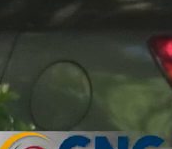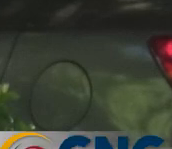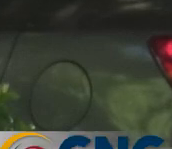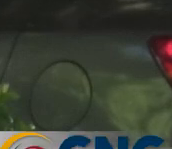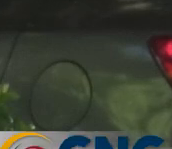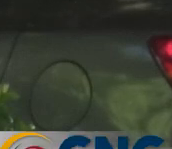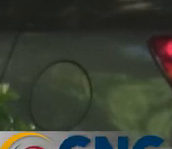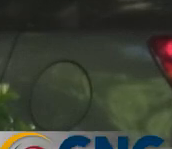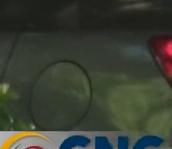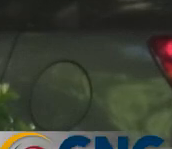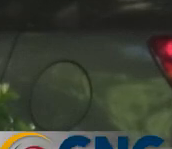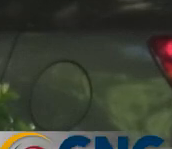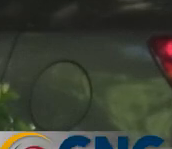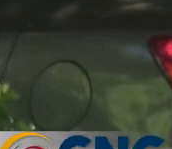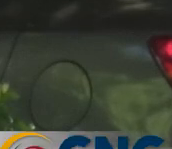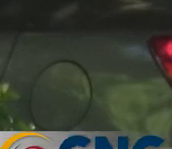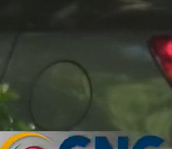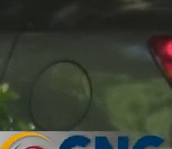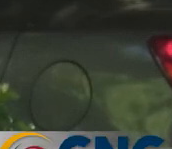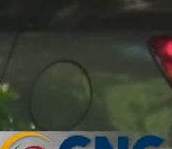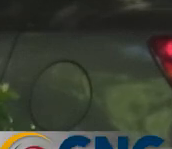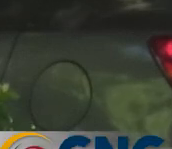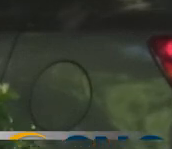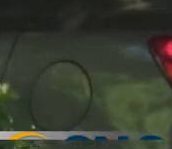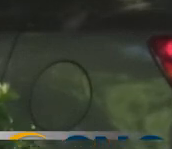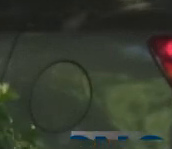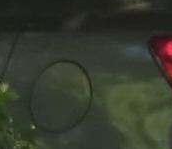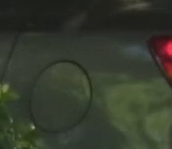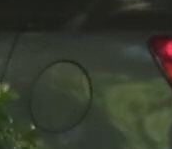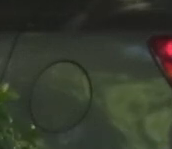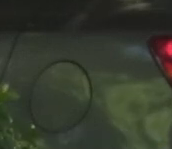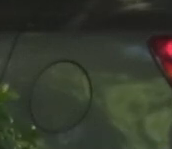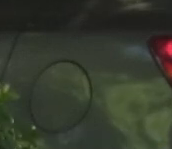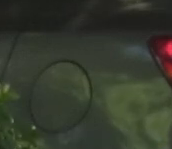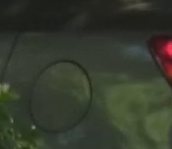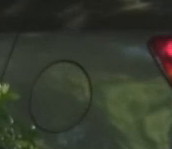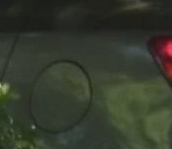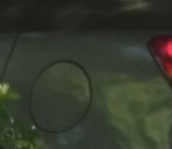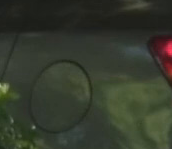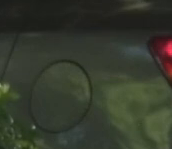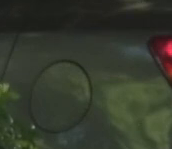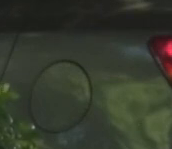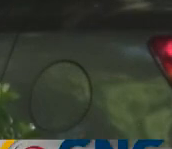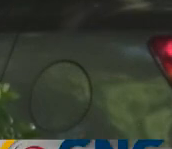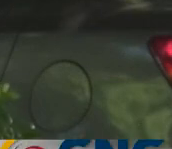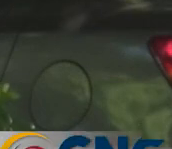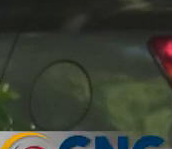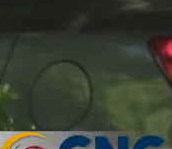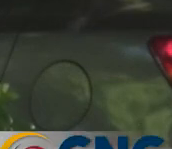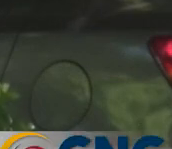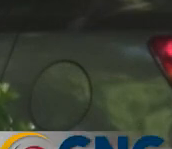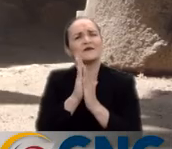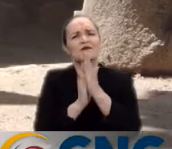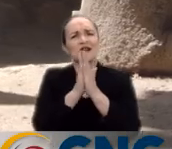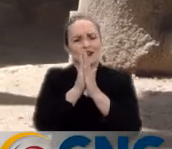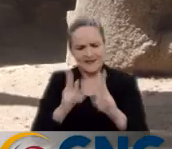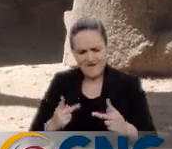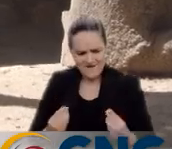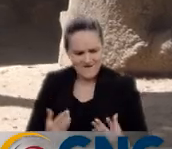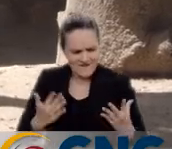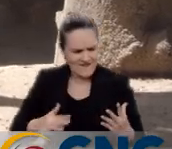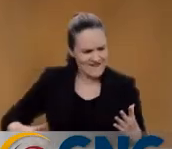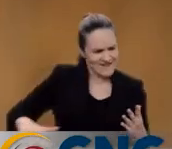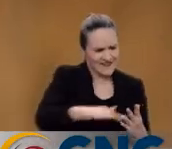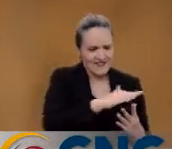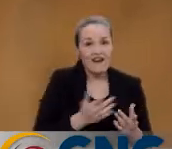Para las elecciones territoriales en el 2023 en el Caribe colombiano, la ciudadanía le juega limpio a la democracia y vota